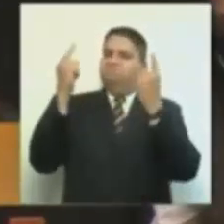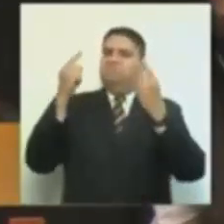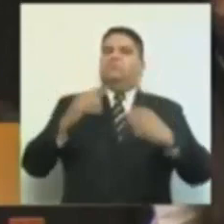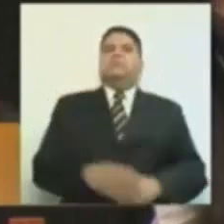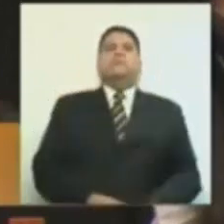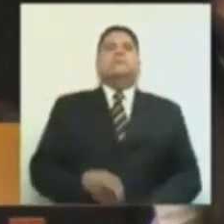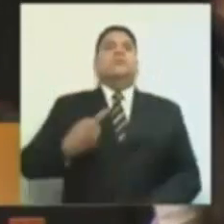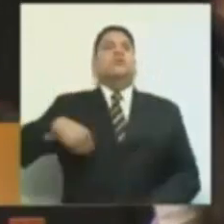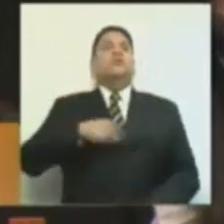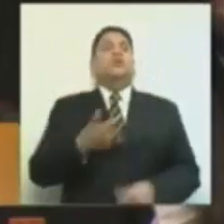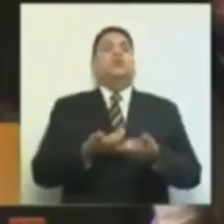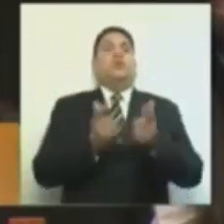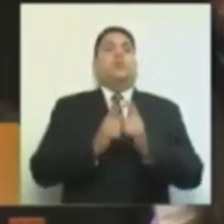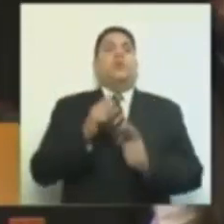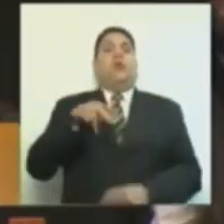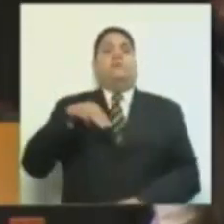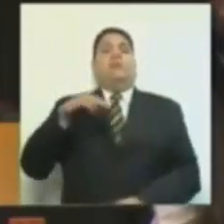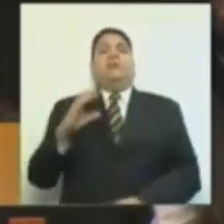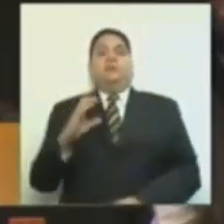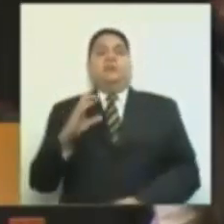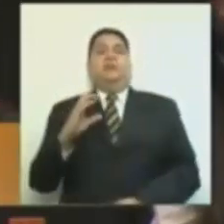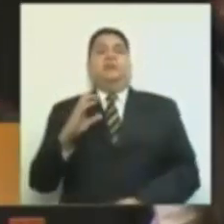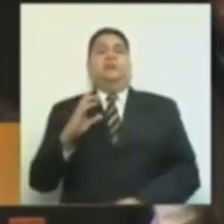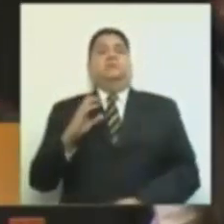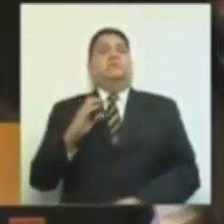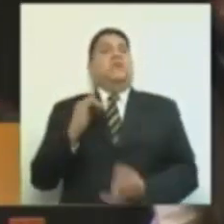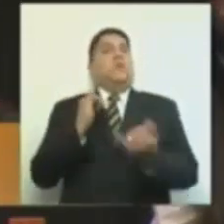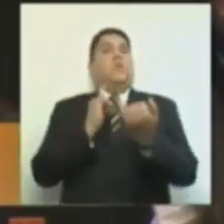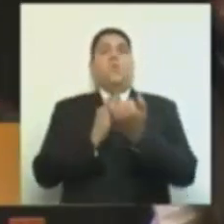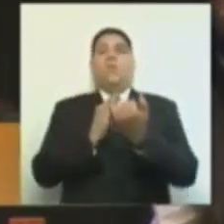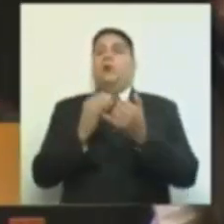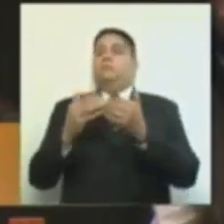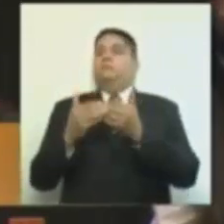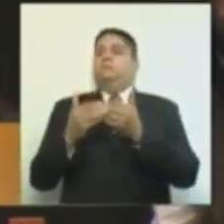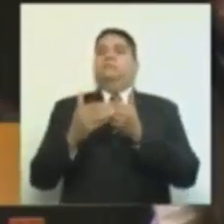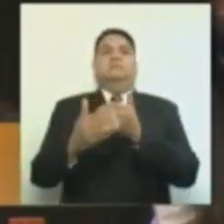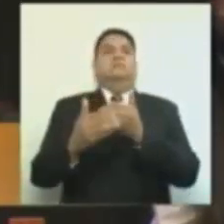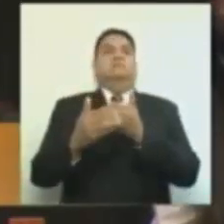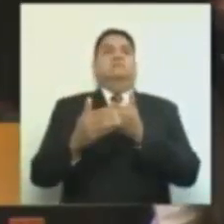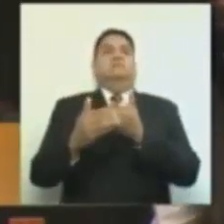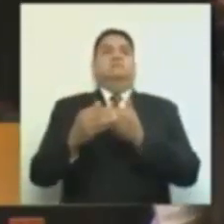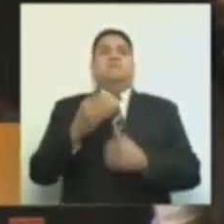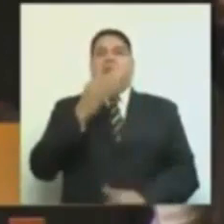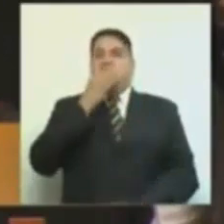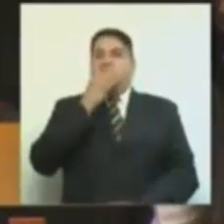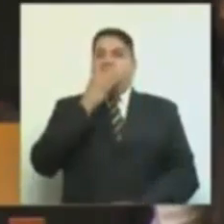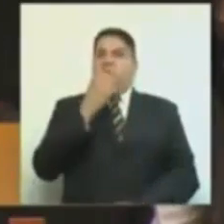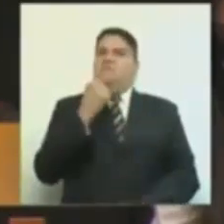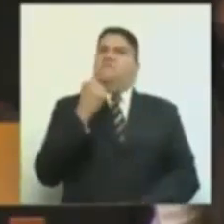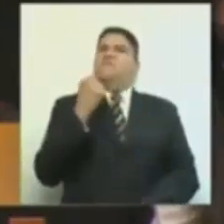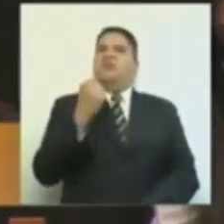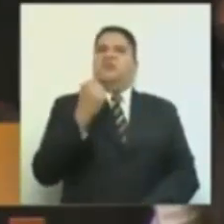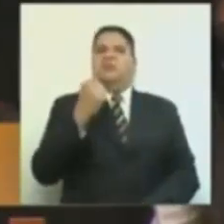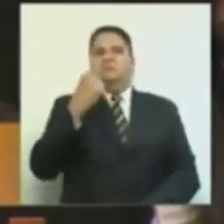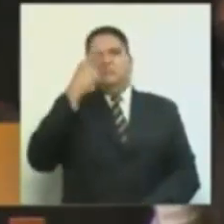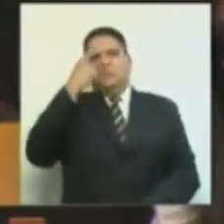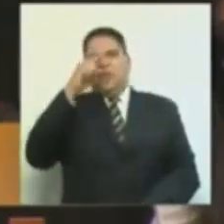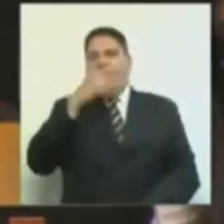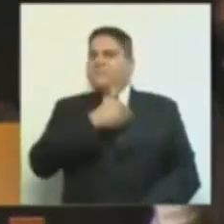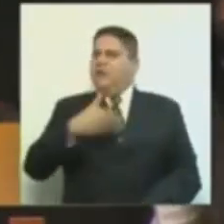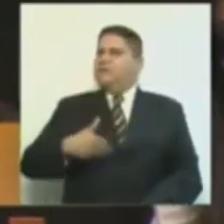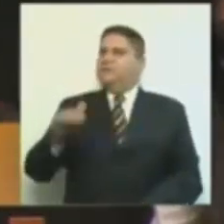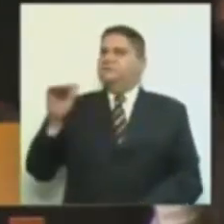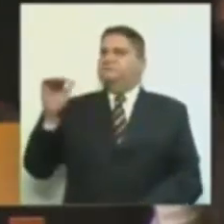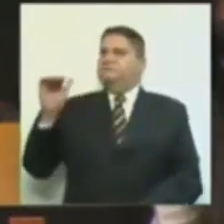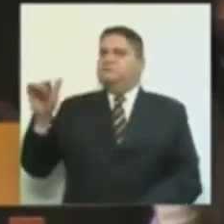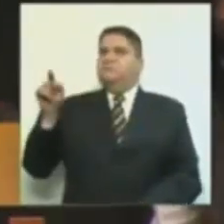Movimiento Ciudadano seguirá alzando la voz, seguirá llamando al presidente a actuar con